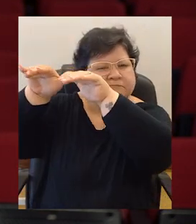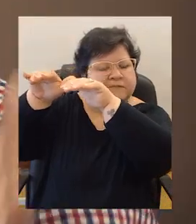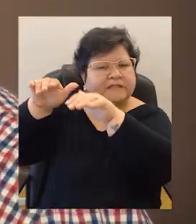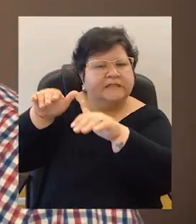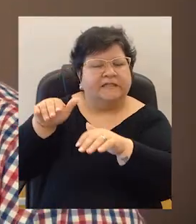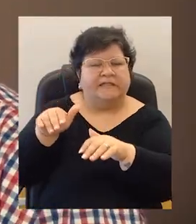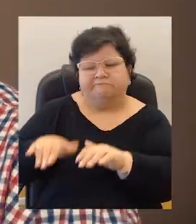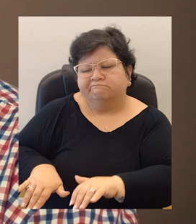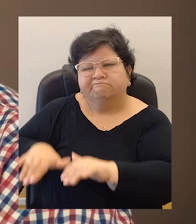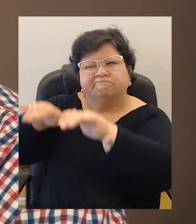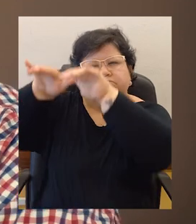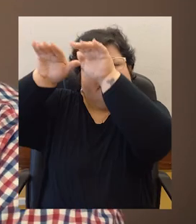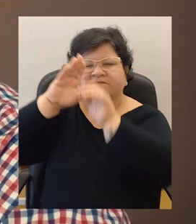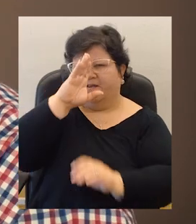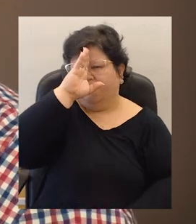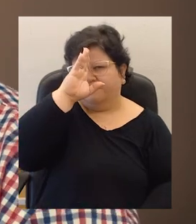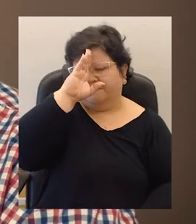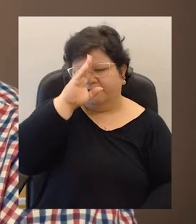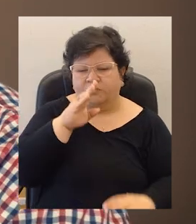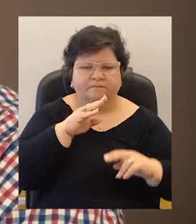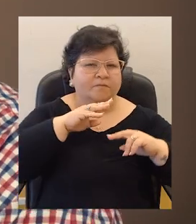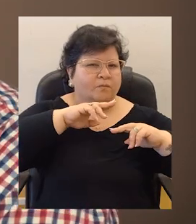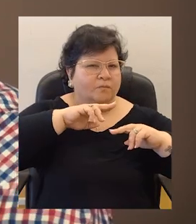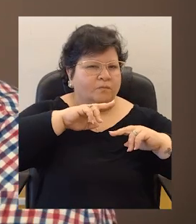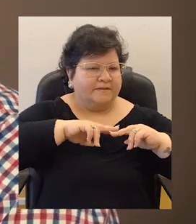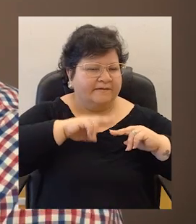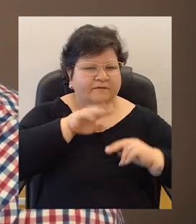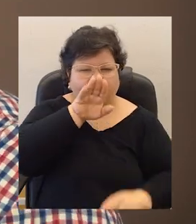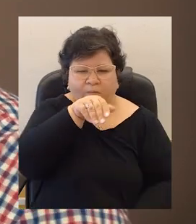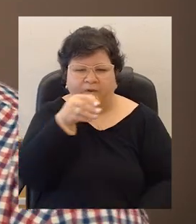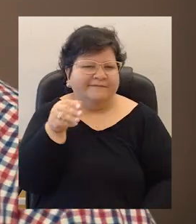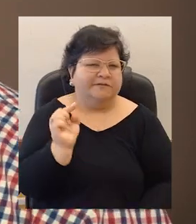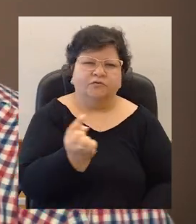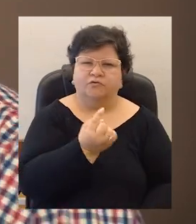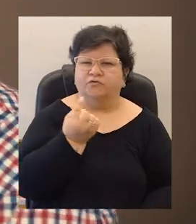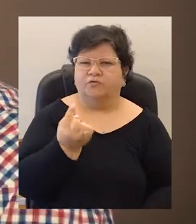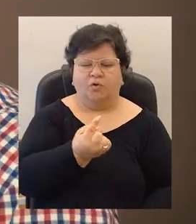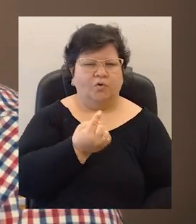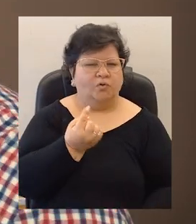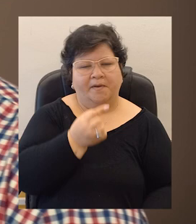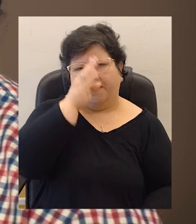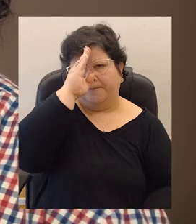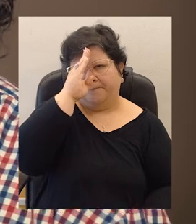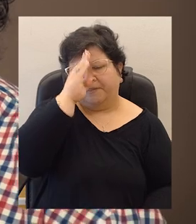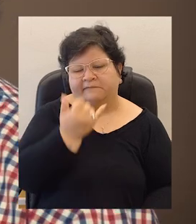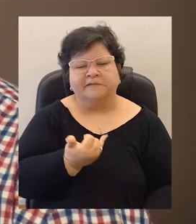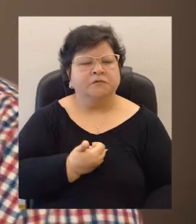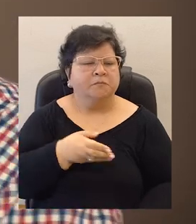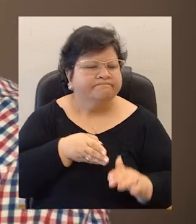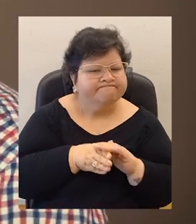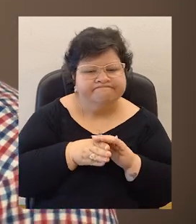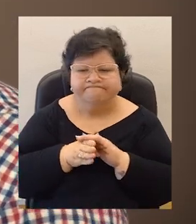a medida que van creciendo van aprendiendo pero lamentablemente van aprendiendo solos a dónde meterse a dónde no dónde nos están